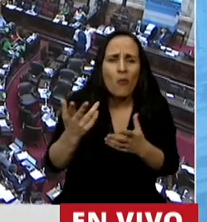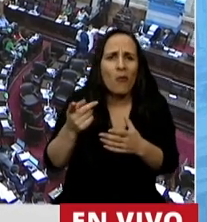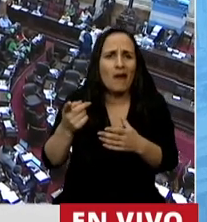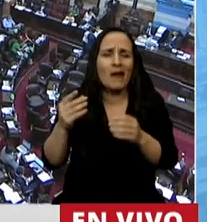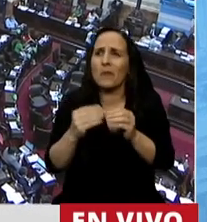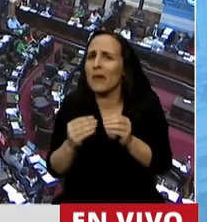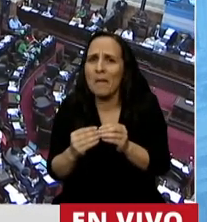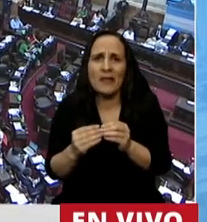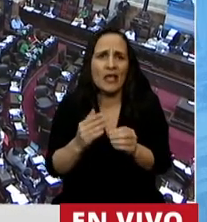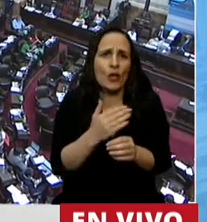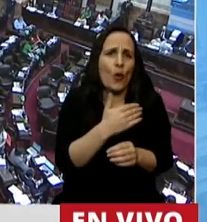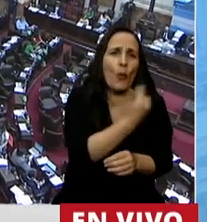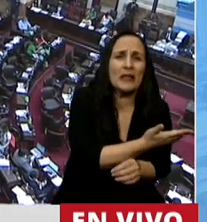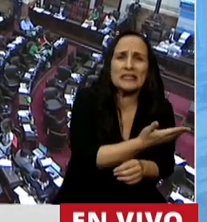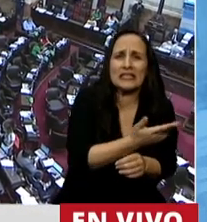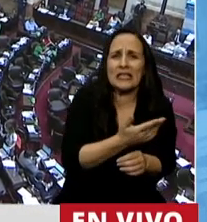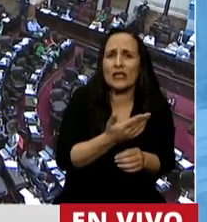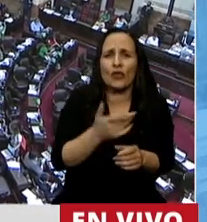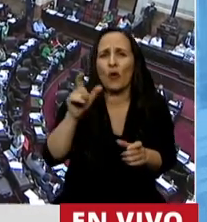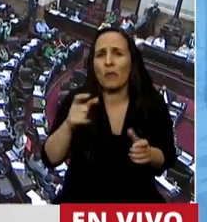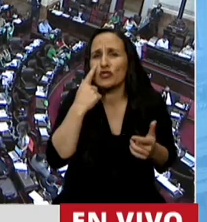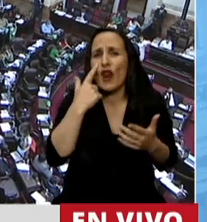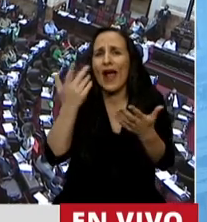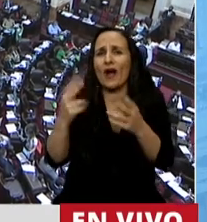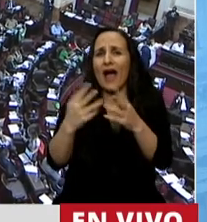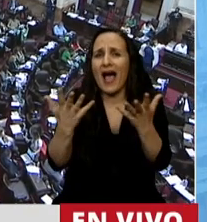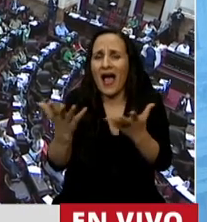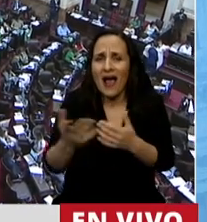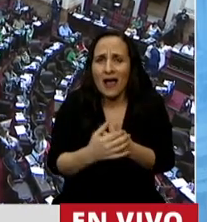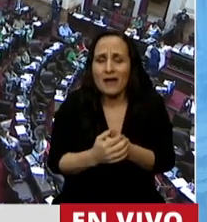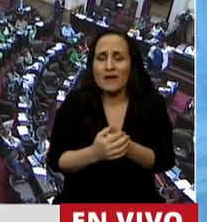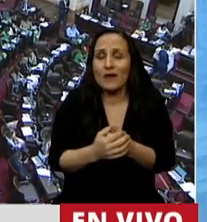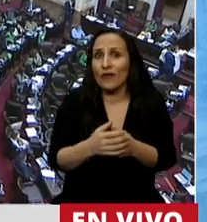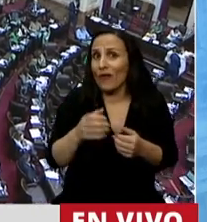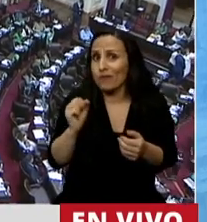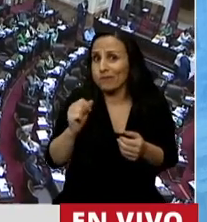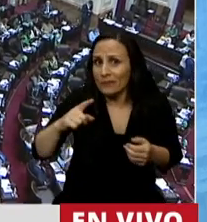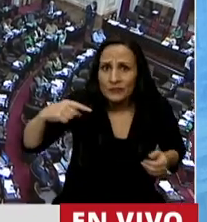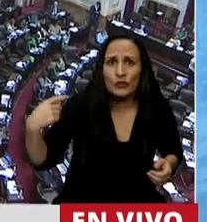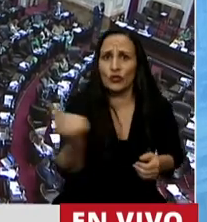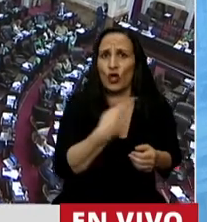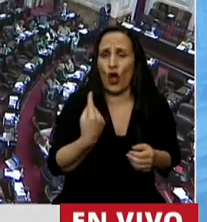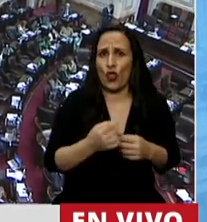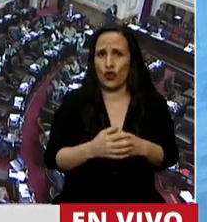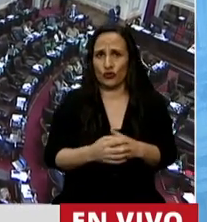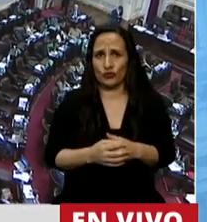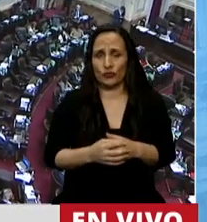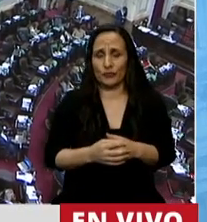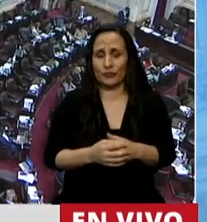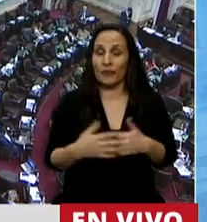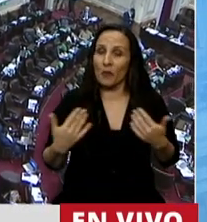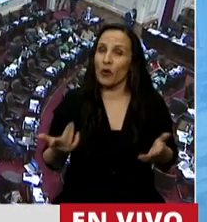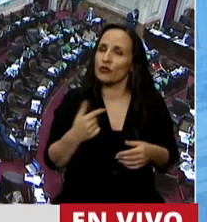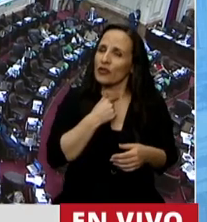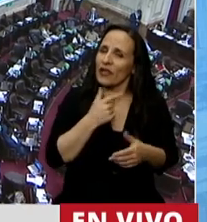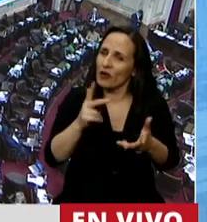un amigo, a un vecino, a un conocido. Y realmente esto lo hemos vivido todos. Y en esto quiero destacar el trabajo